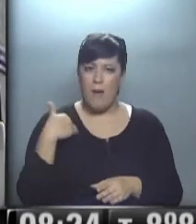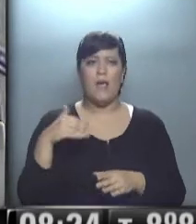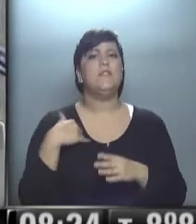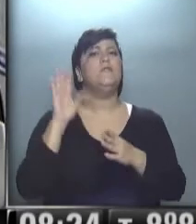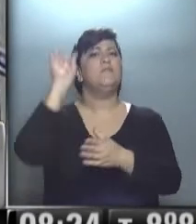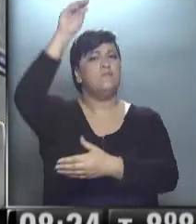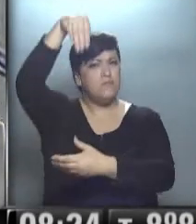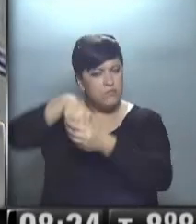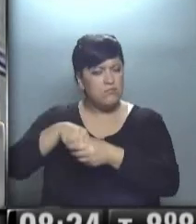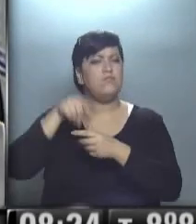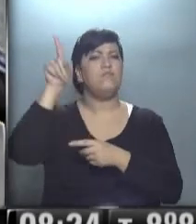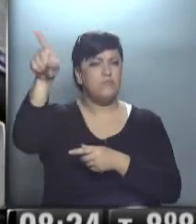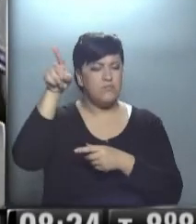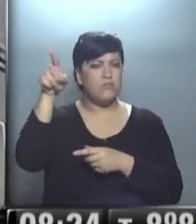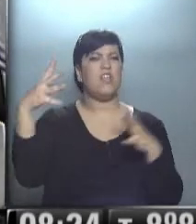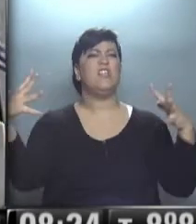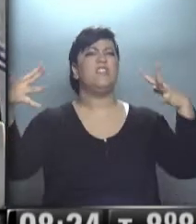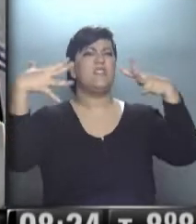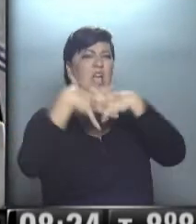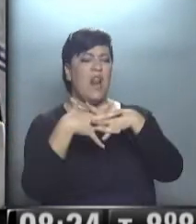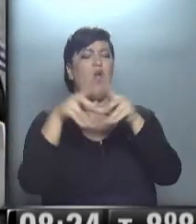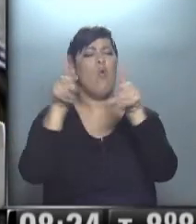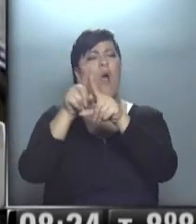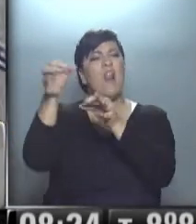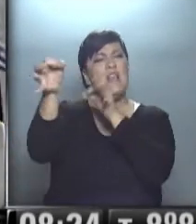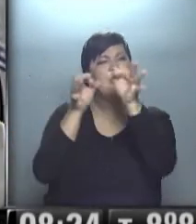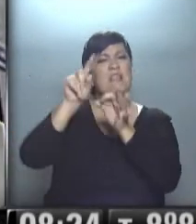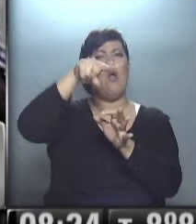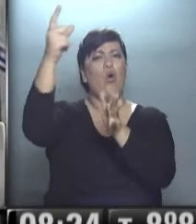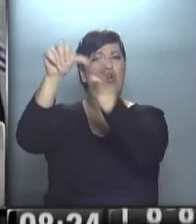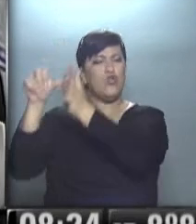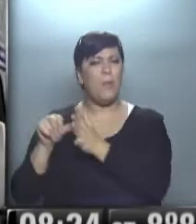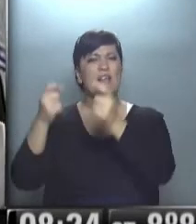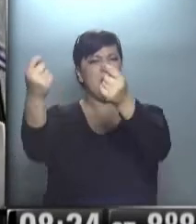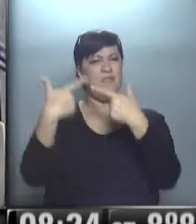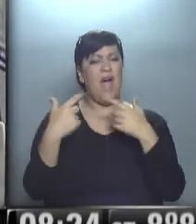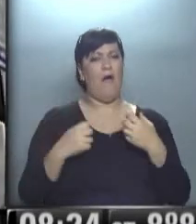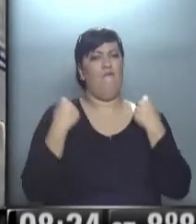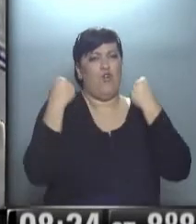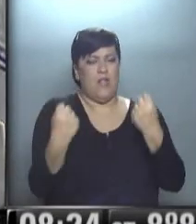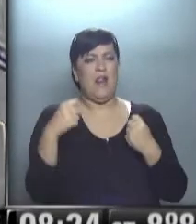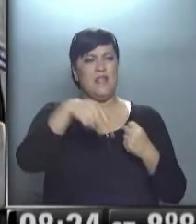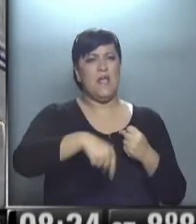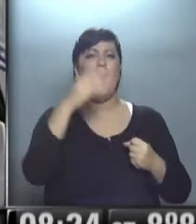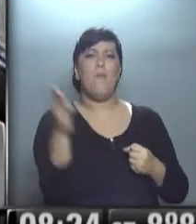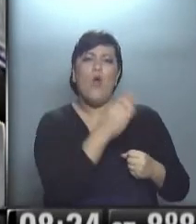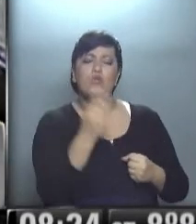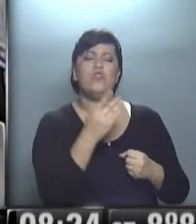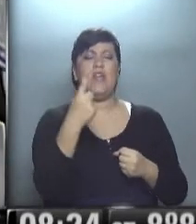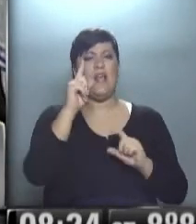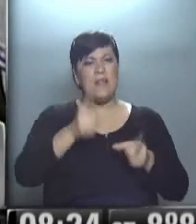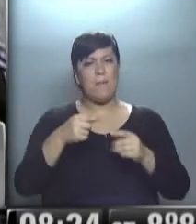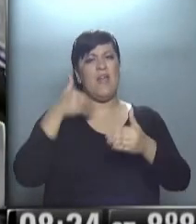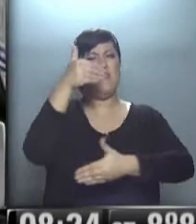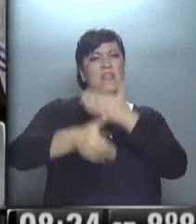dentro de opciones estratégicas que permite el fortalecimiento de la capacidad productiva y el desarrollo